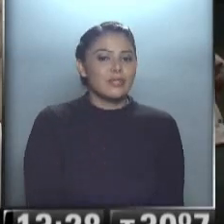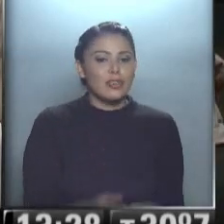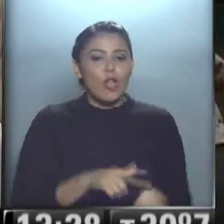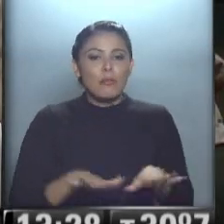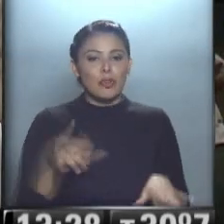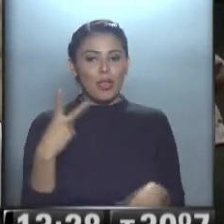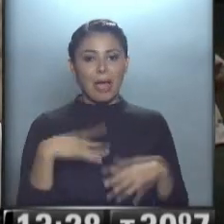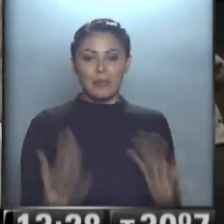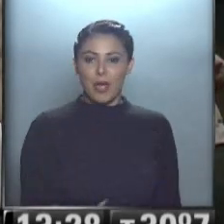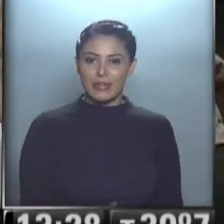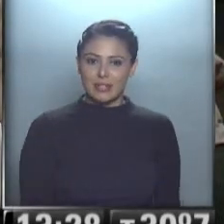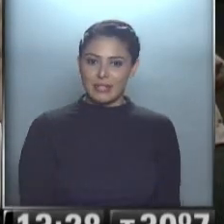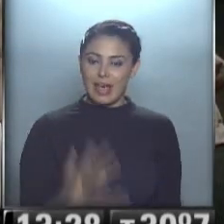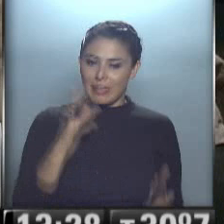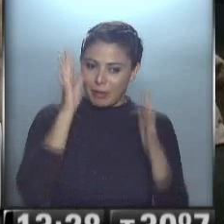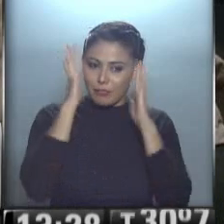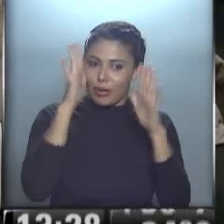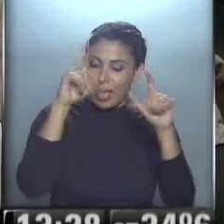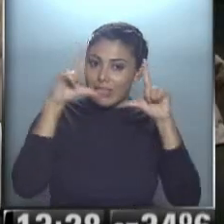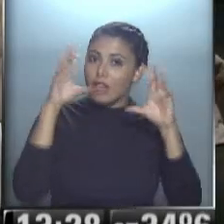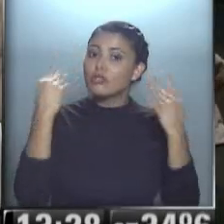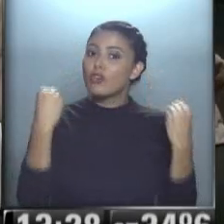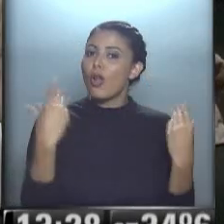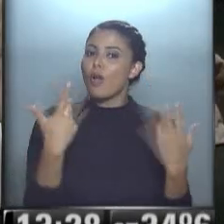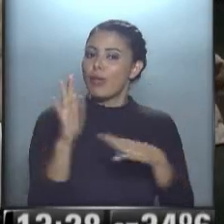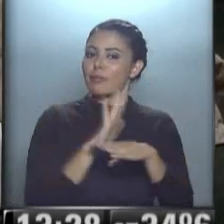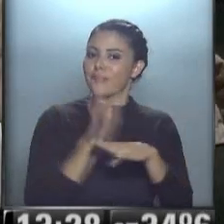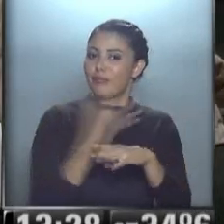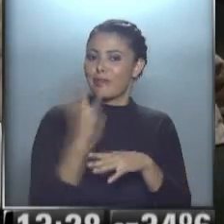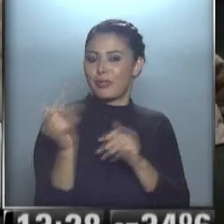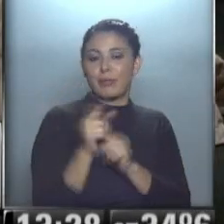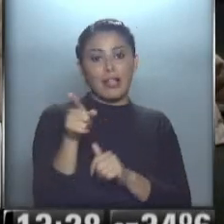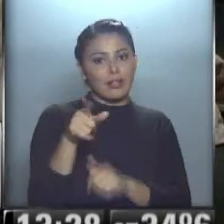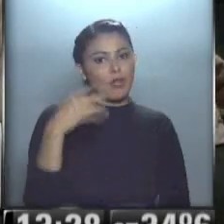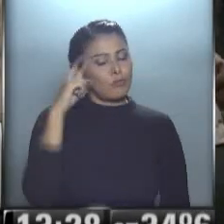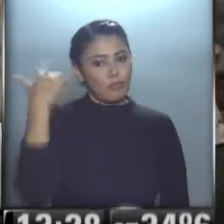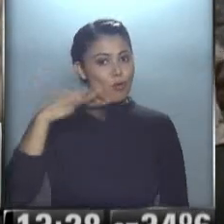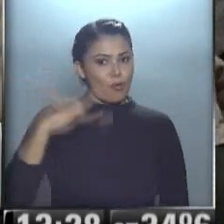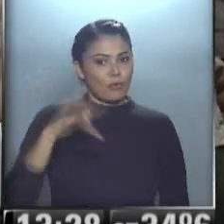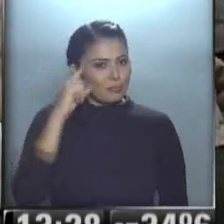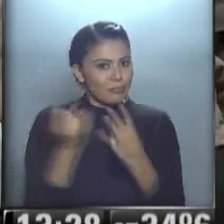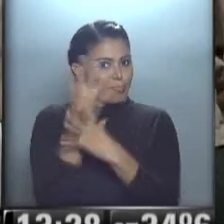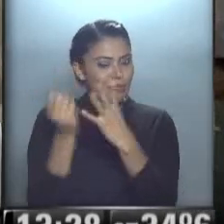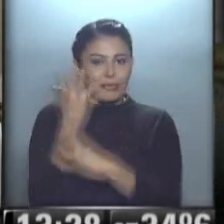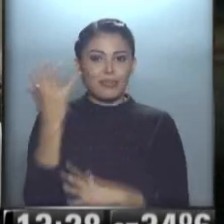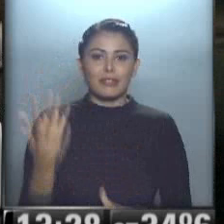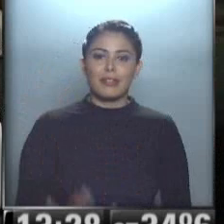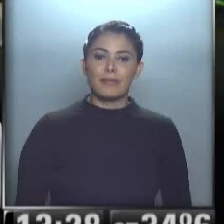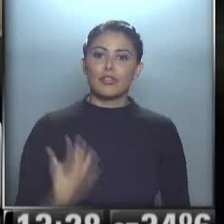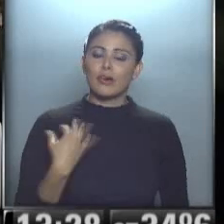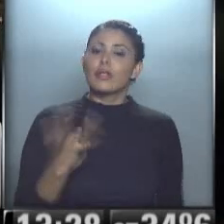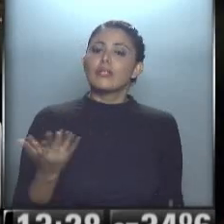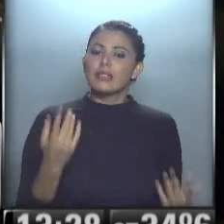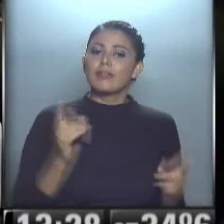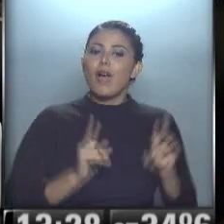que aprovechamos. Y hay que estar muy despierto para hacer ese tipo de esgrima con Valeria, porque Valeria es muy rápida y muy creativa. Entonces se